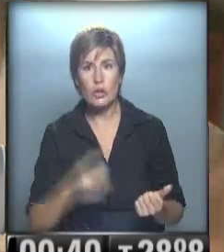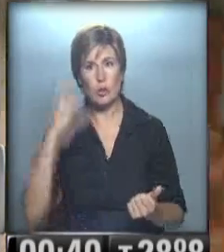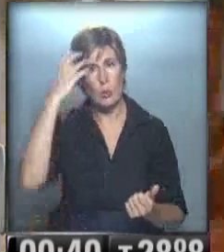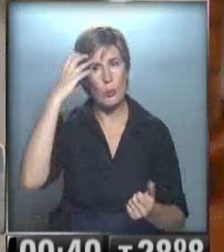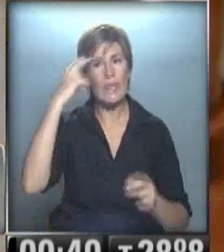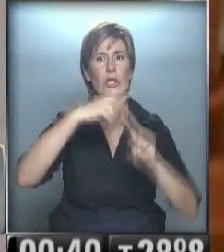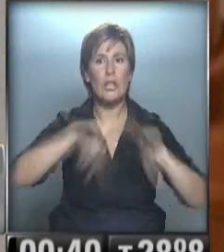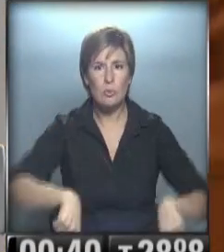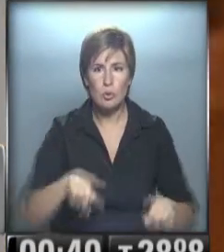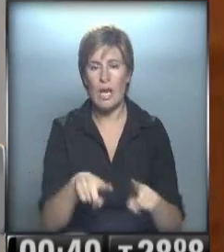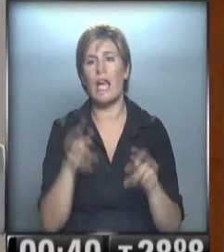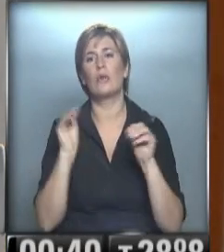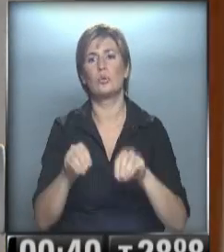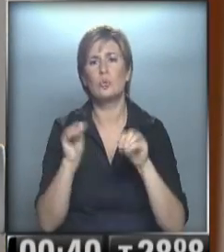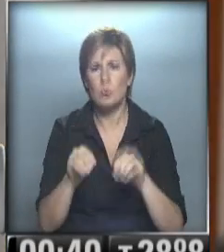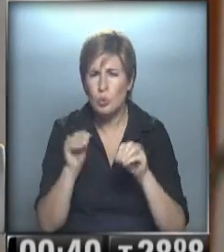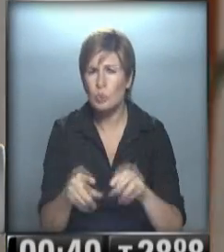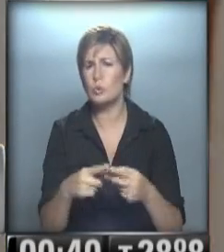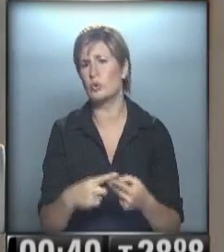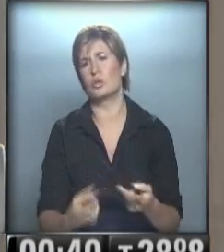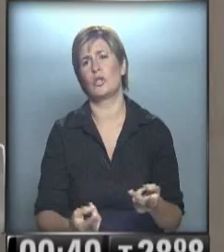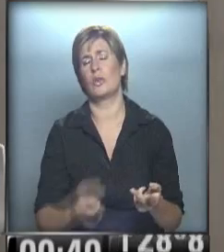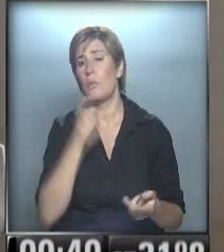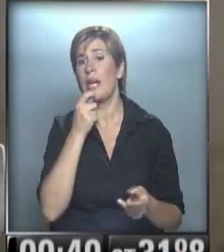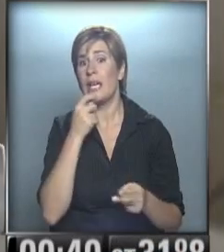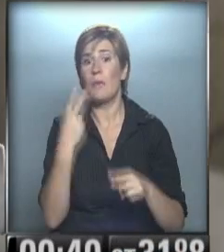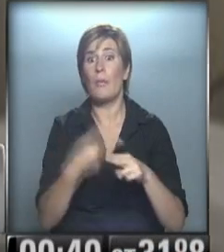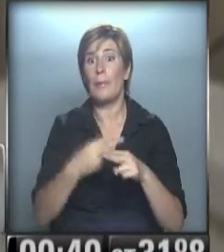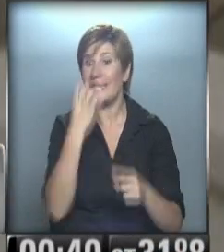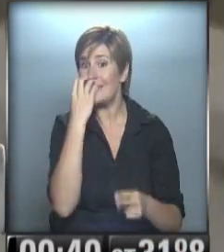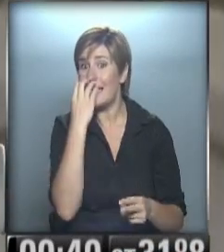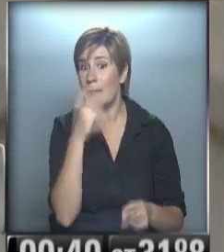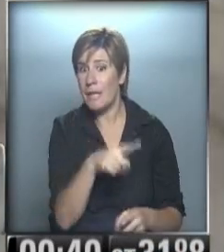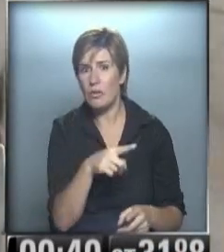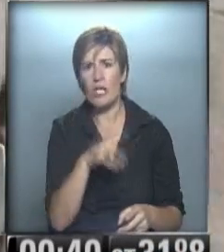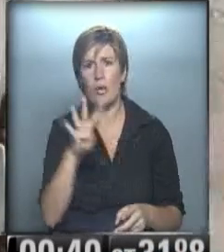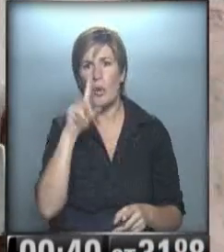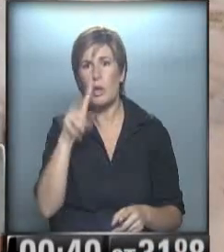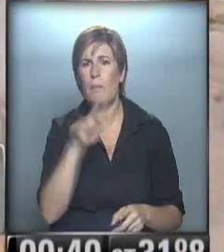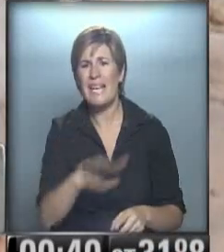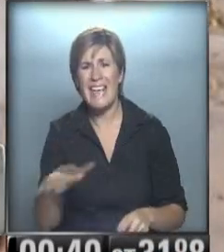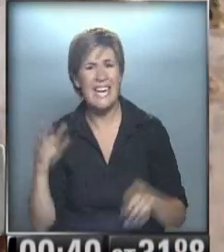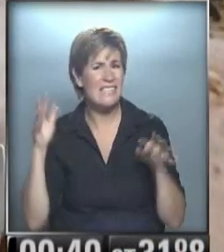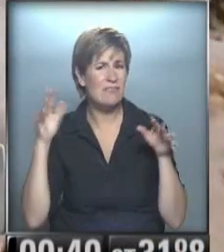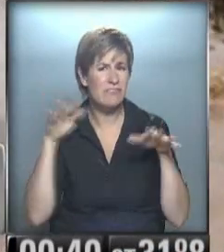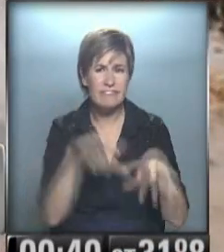clausurados, suciedad, falta de higiene. Por ejemplo, en el Parque Sarmiento especialmente, donde concurren 4.000 niños, que depende de